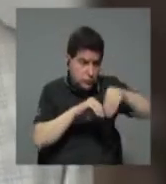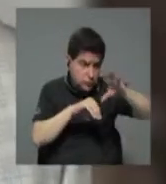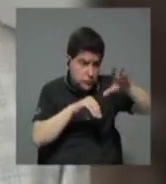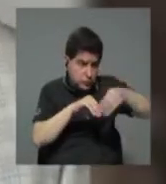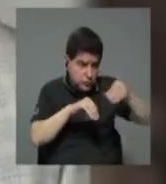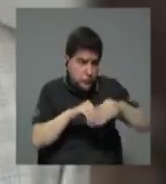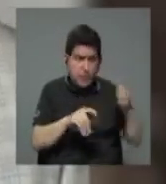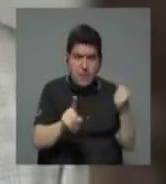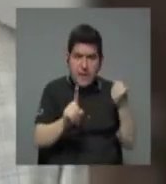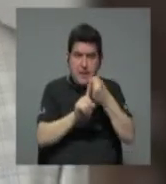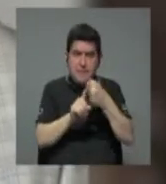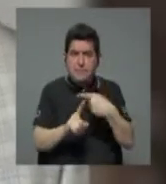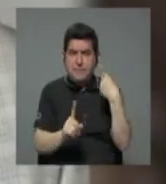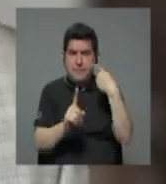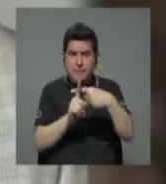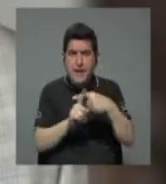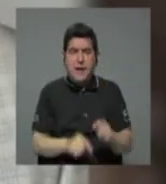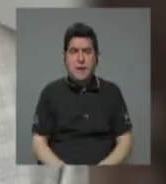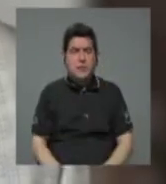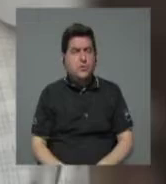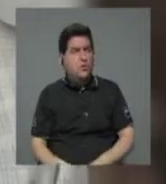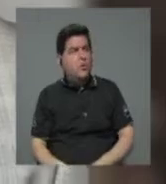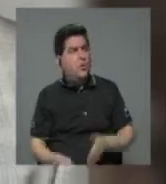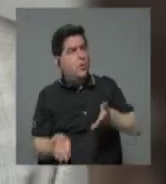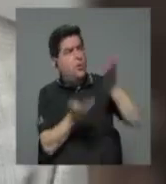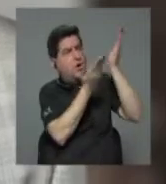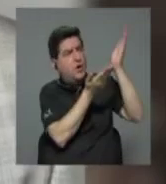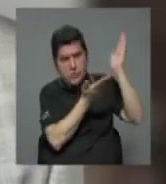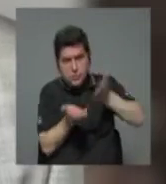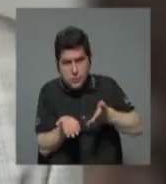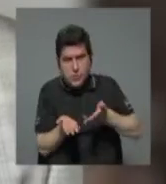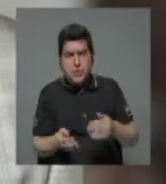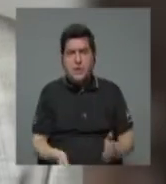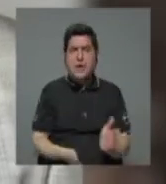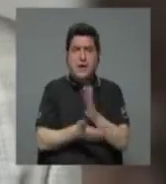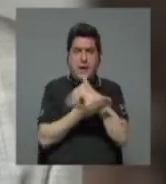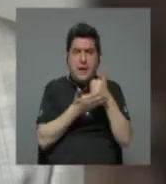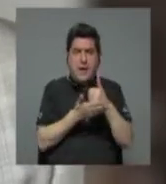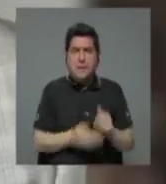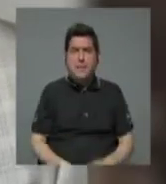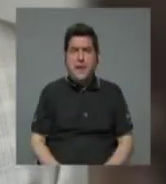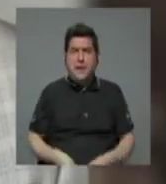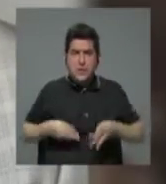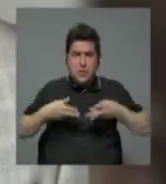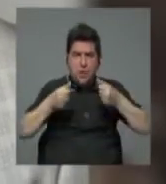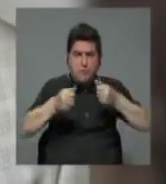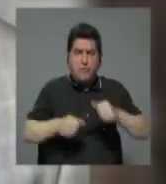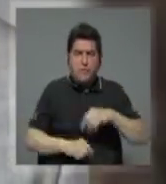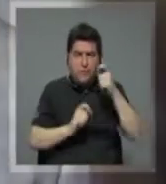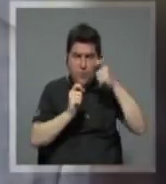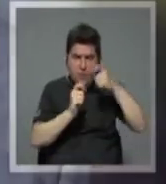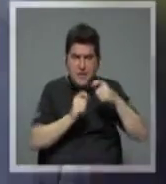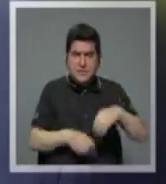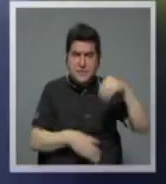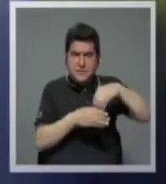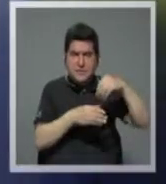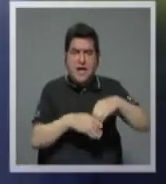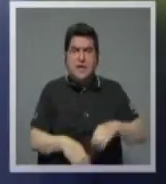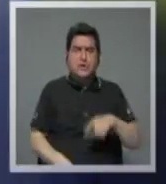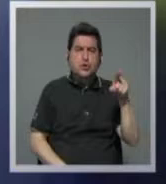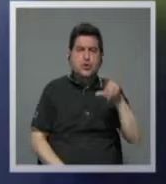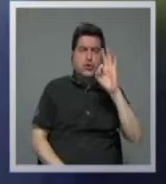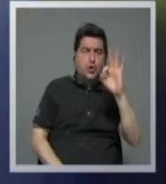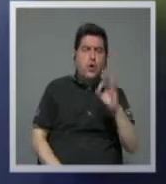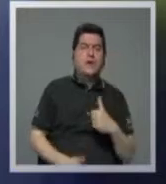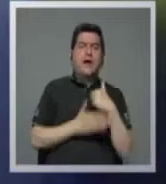del impacto positivo exportación-importación más la parte del flujo neto de inversión que representan las zonas francas,